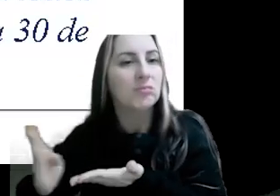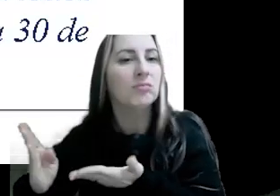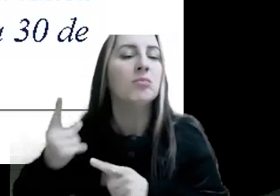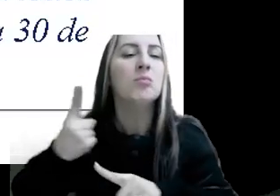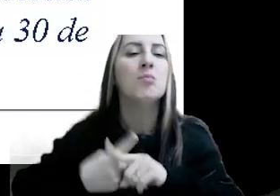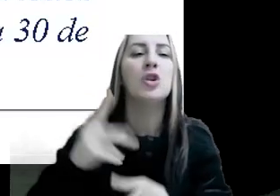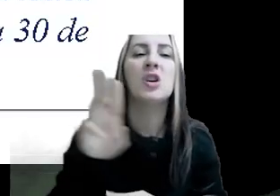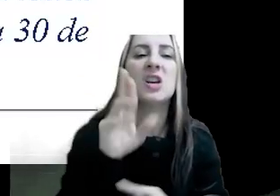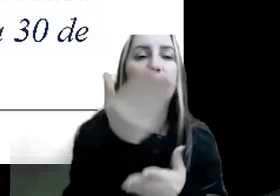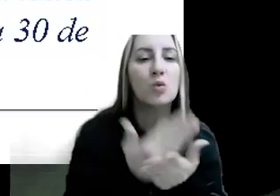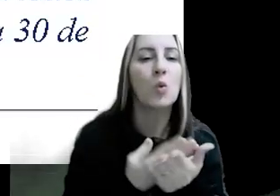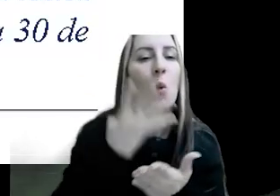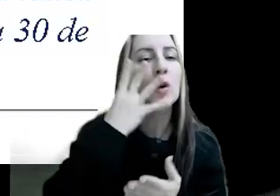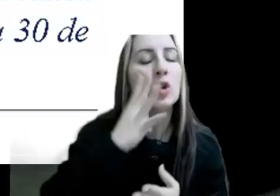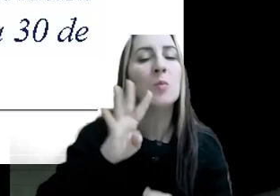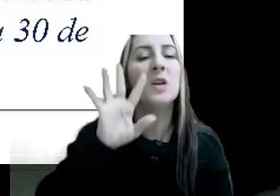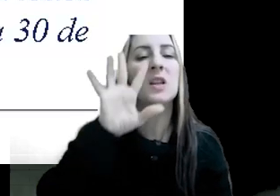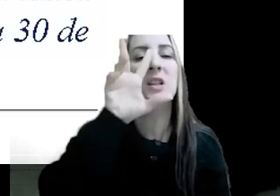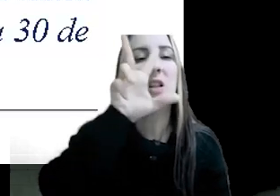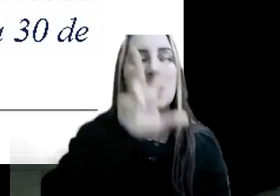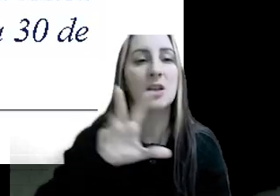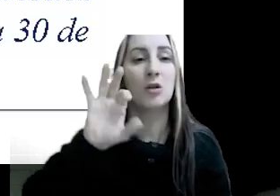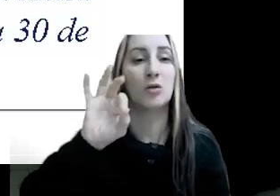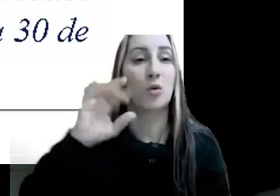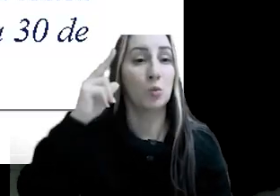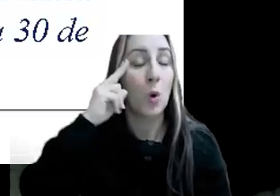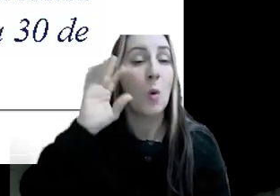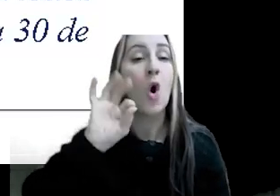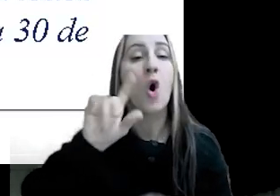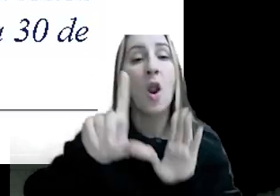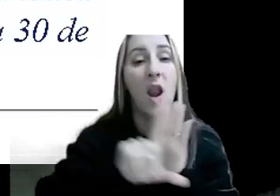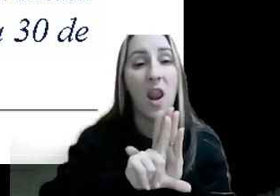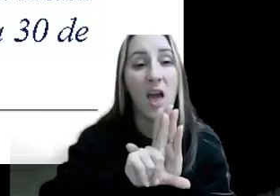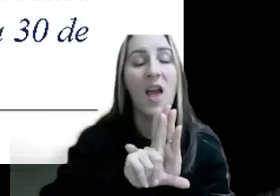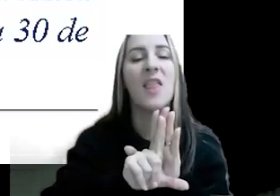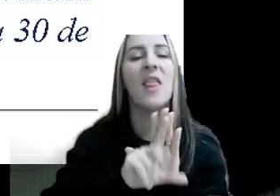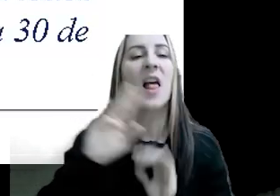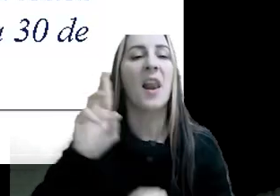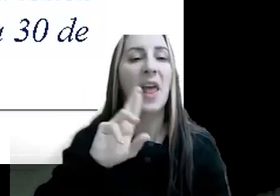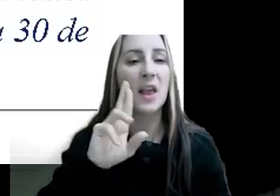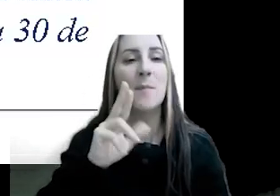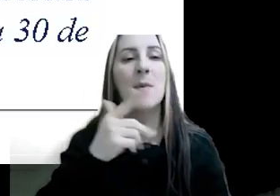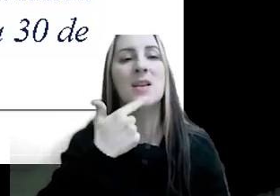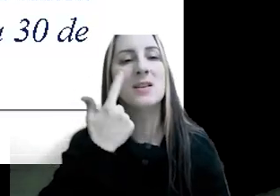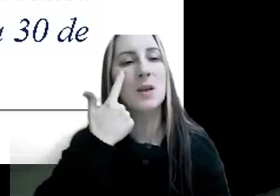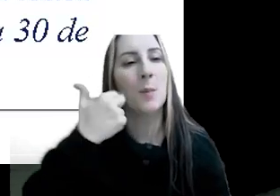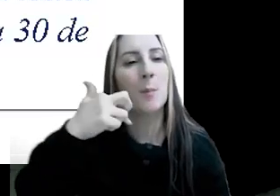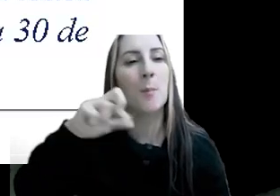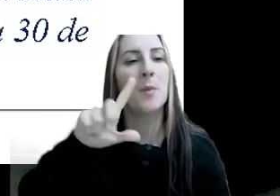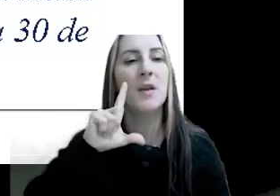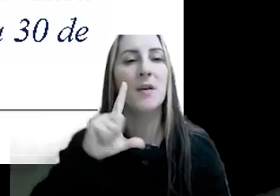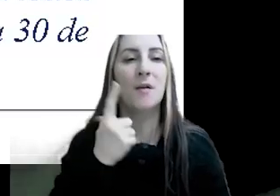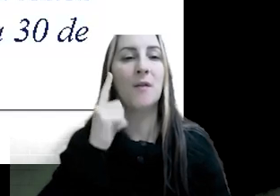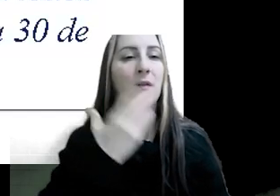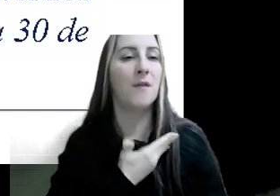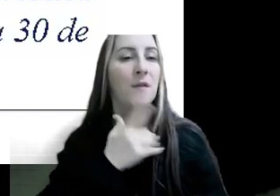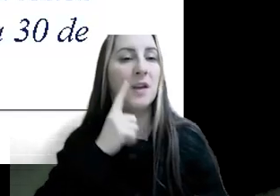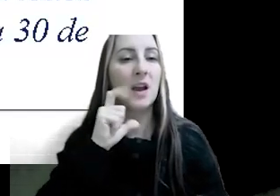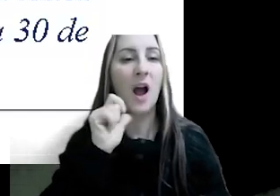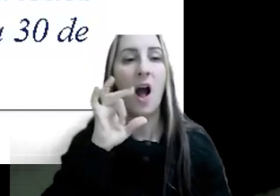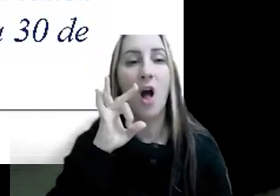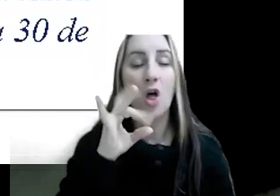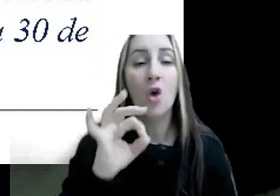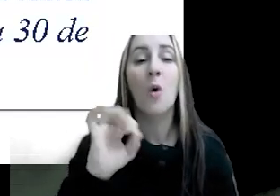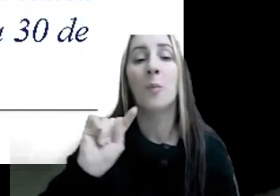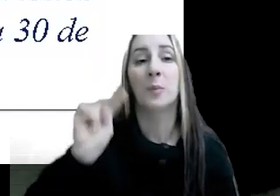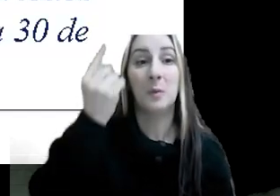resolución 4309 o de la ley del régimen simplificado, o que hubieran renunciado a partir del